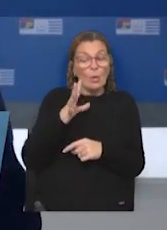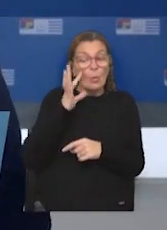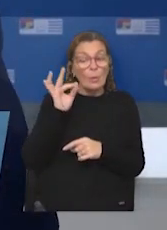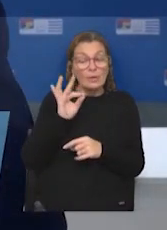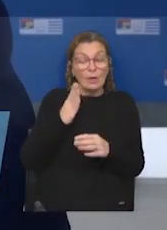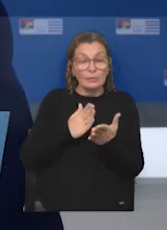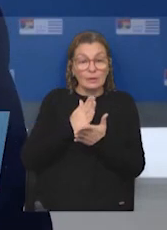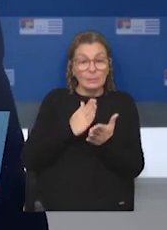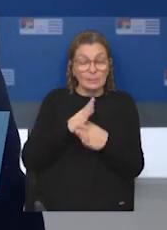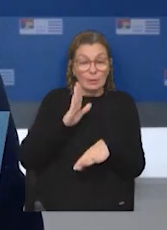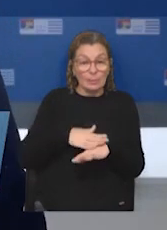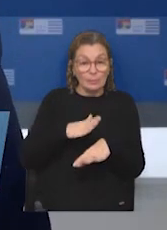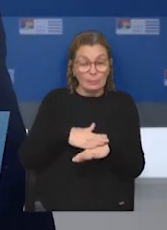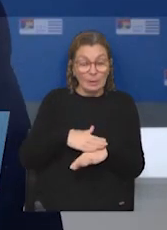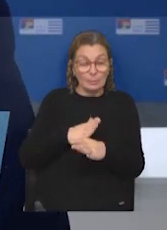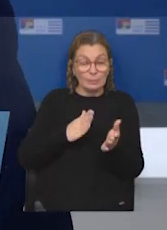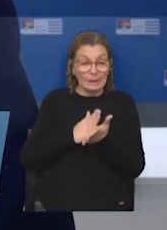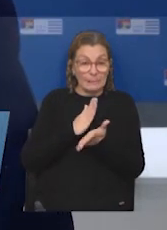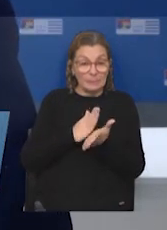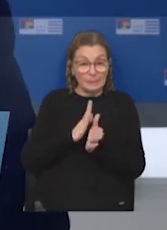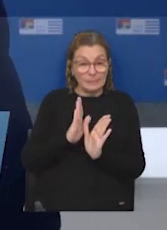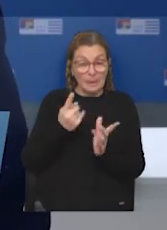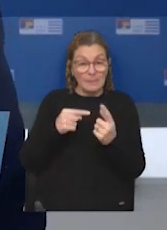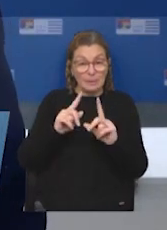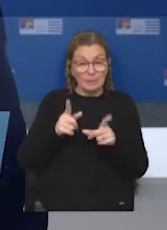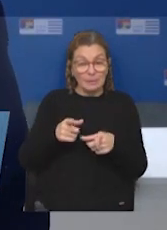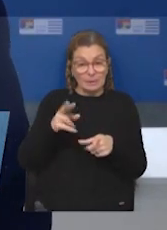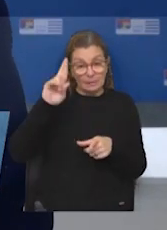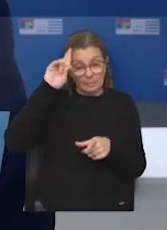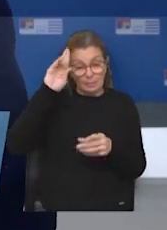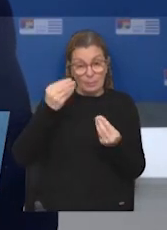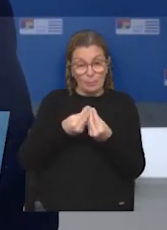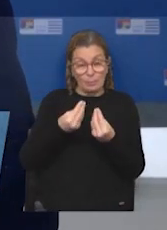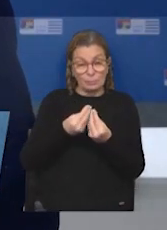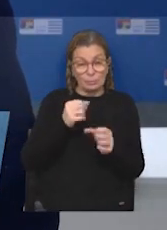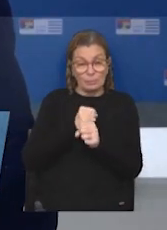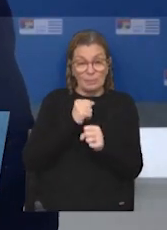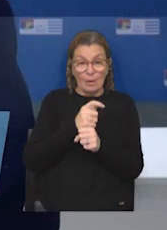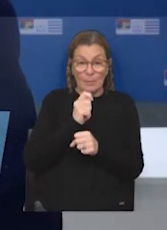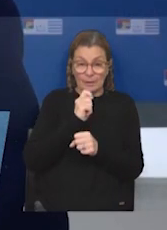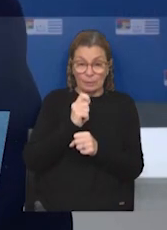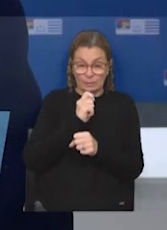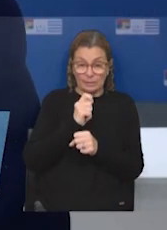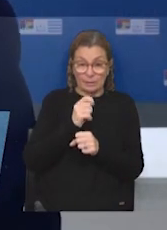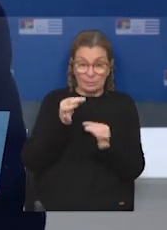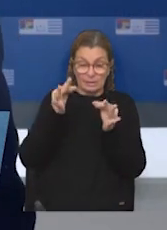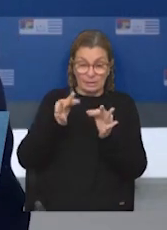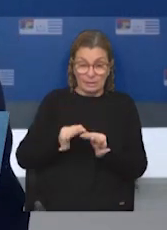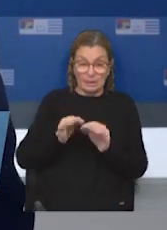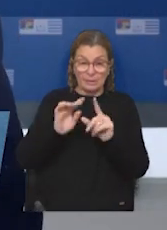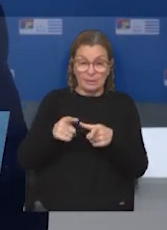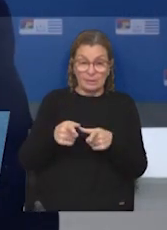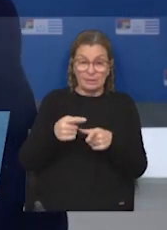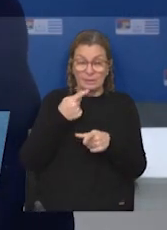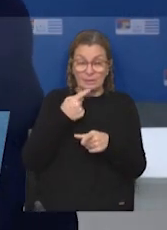tenemos siempre la responsabilidad que tenemos siempre pero también respetamos mucho el trabajo periodístico y también la seriedad que hay que tener